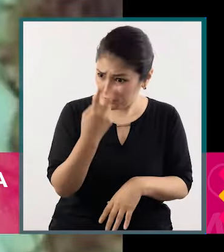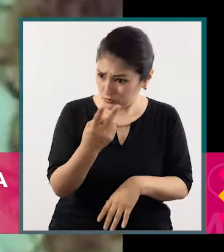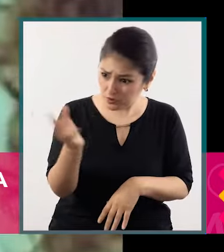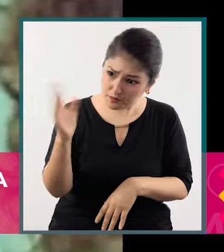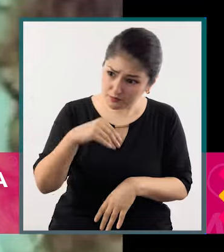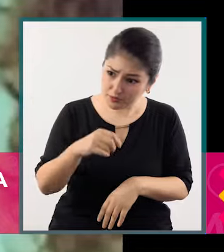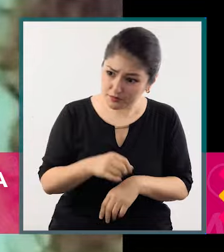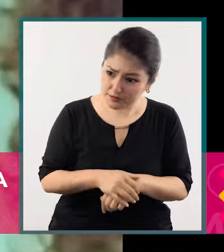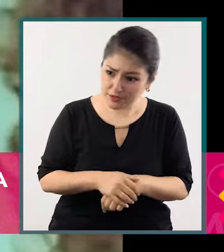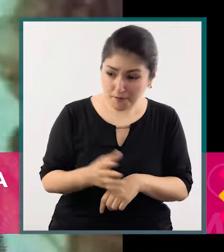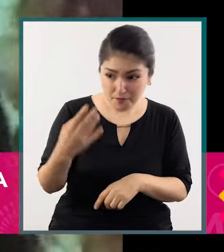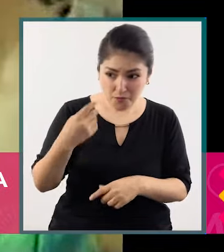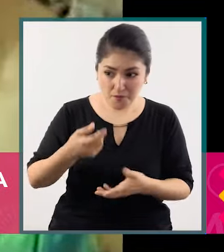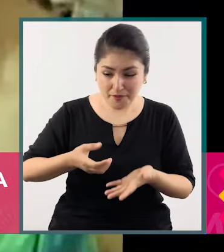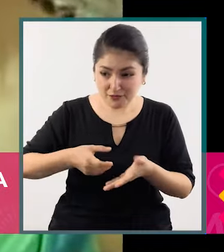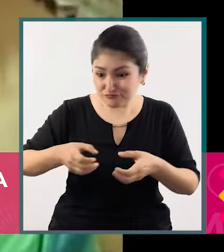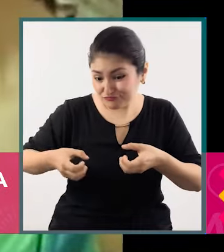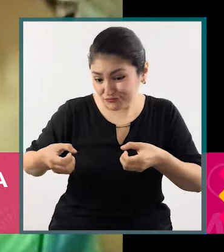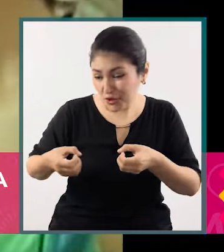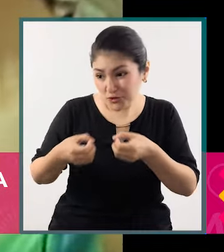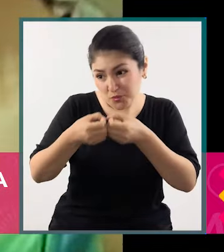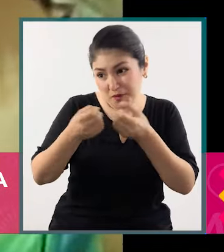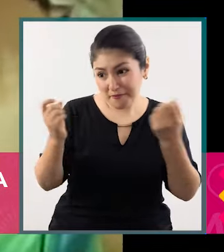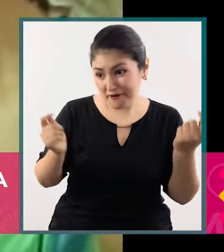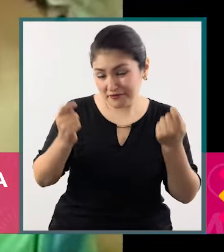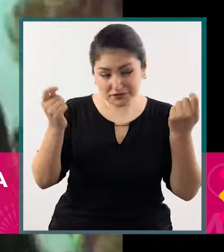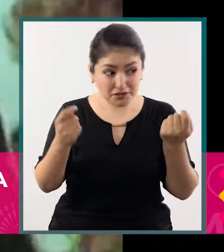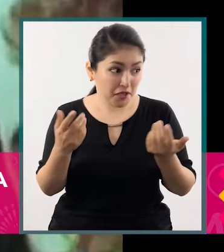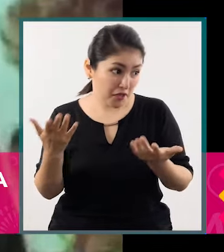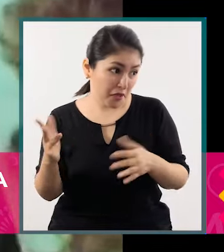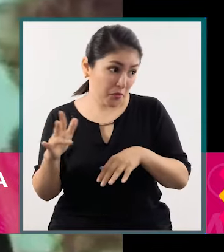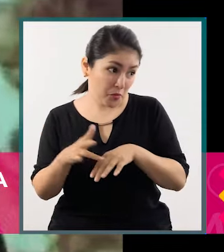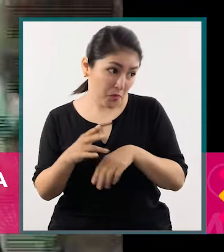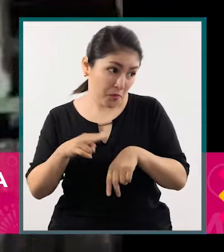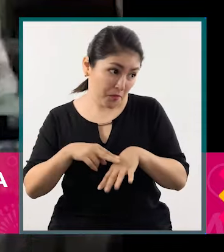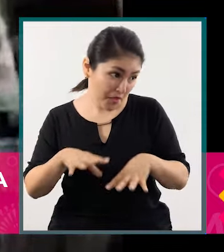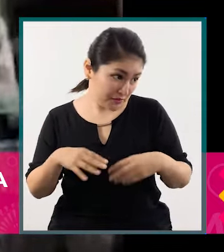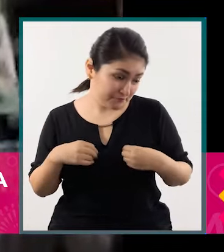¿Qué te parece si tomamos algo para festejar, no? Bueno, si mi novio quiere.